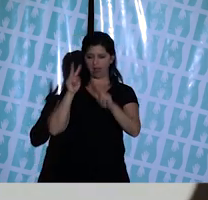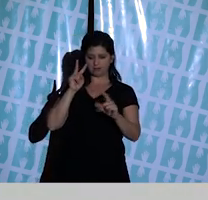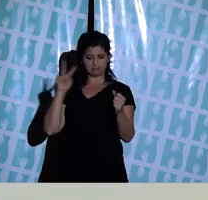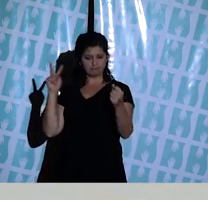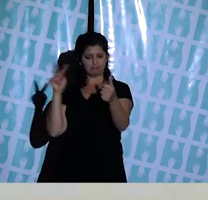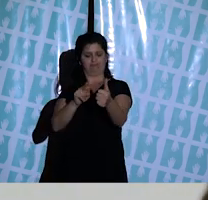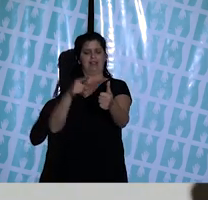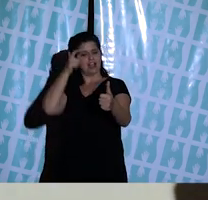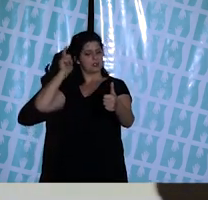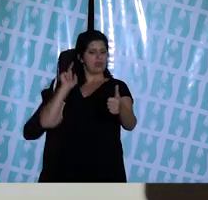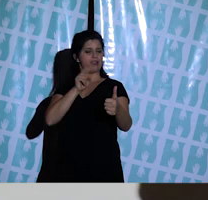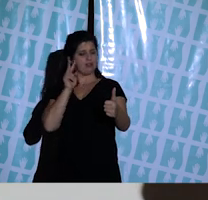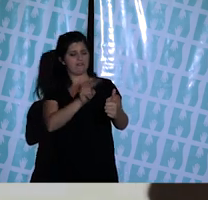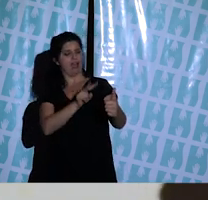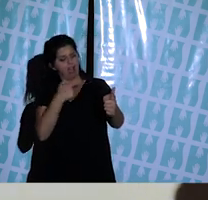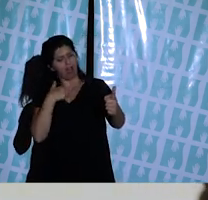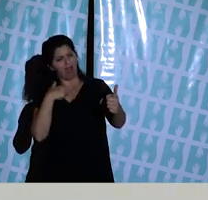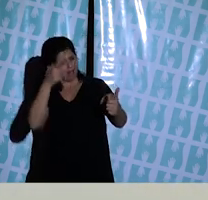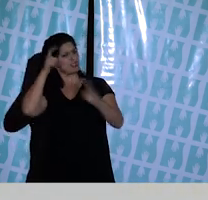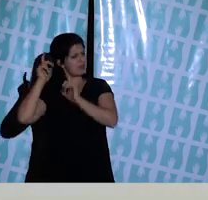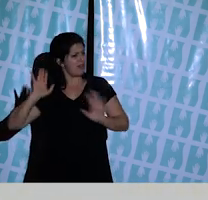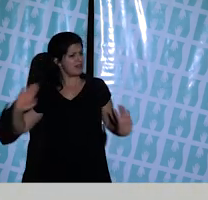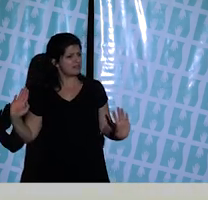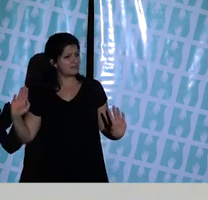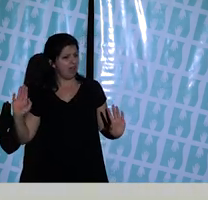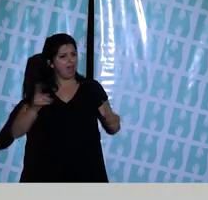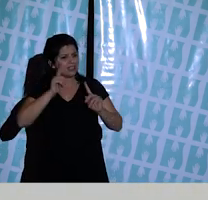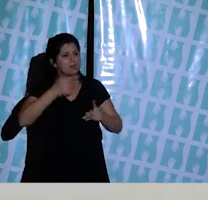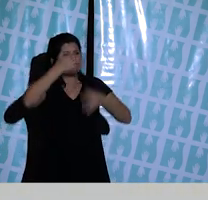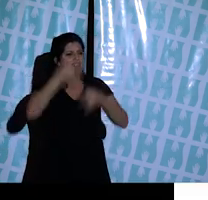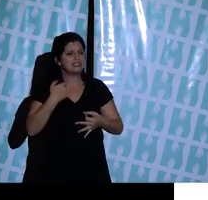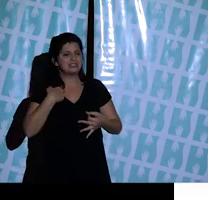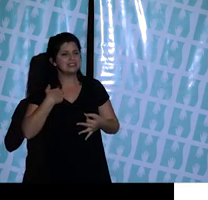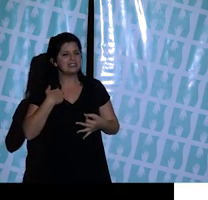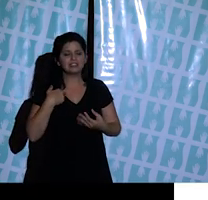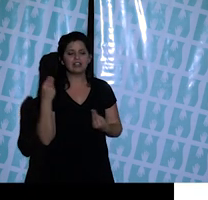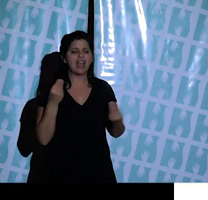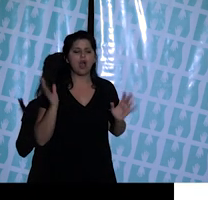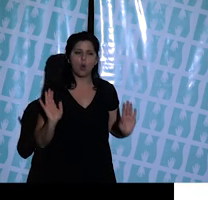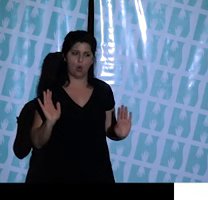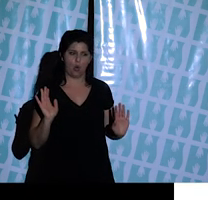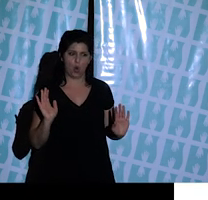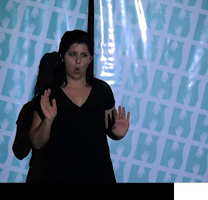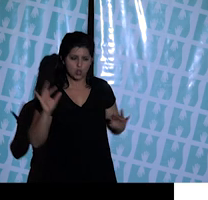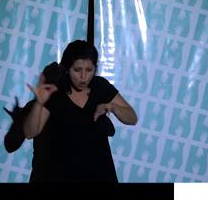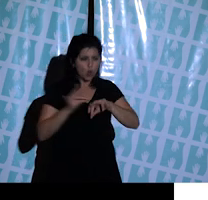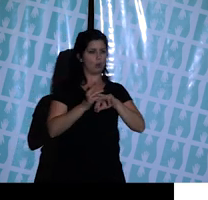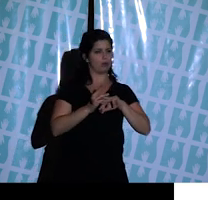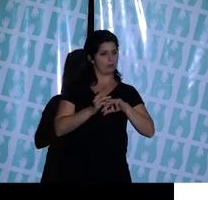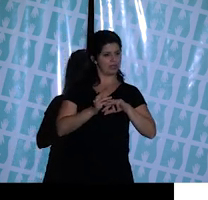cómo actuar. Y ahora lo último, que tiene que ver el actuar comprometidamente. Hacer en vez de